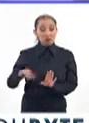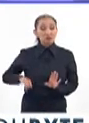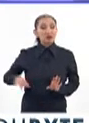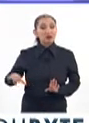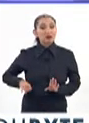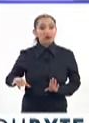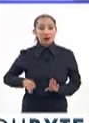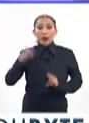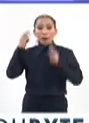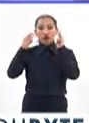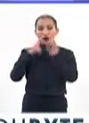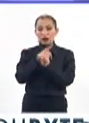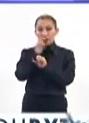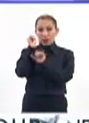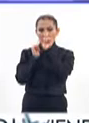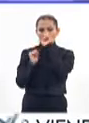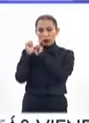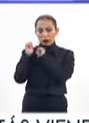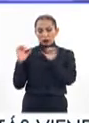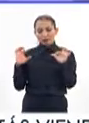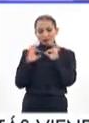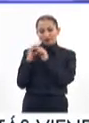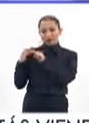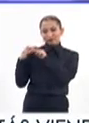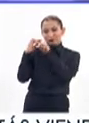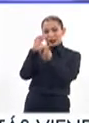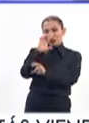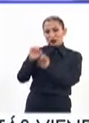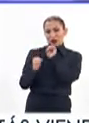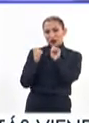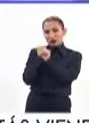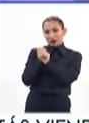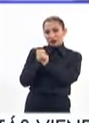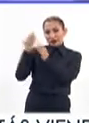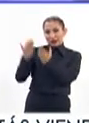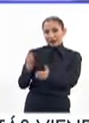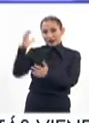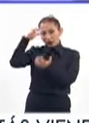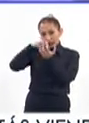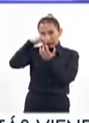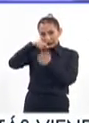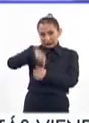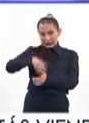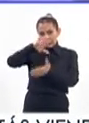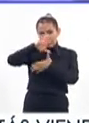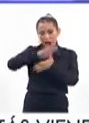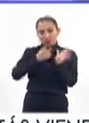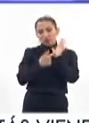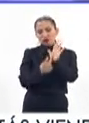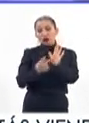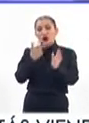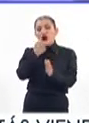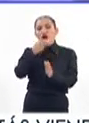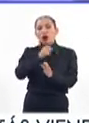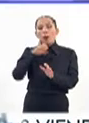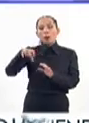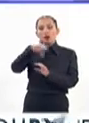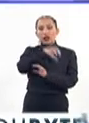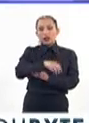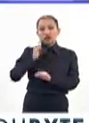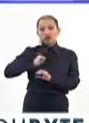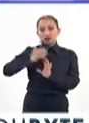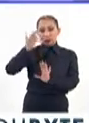Interesante. El Museo Nacional de Antropología se unió a la conmemoración del 500 aniversario de la llegada de Cortés con la muestra Golfo Mosaico